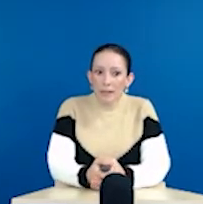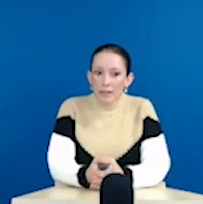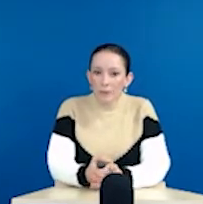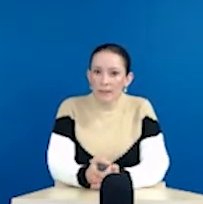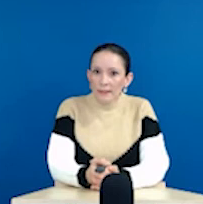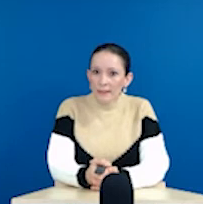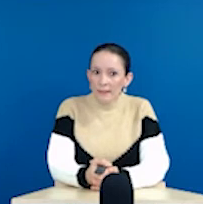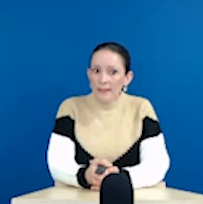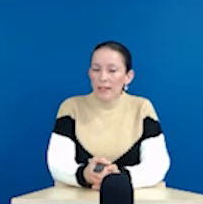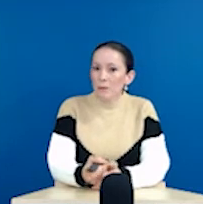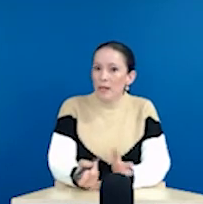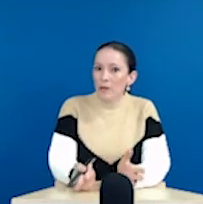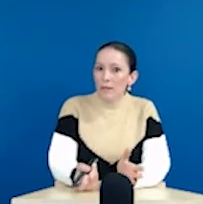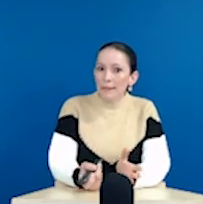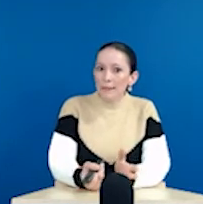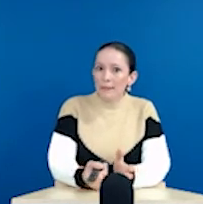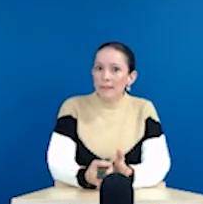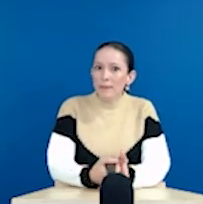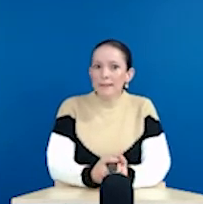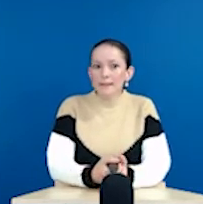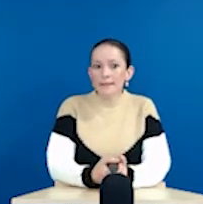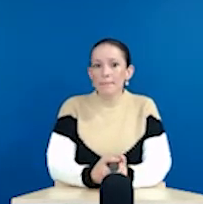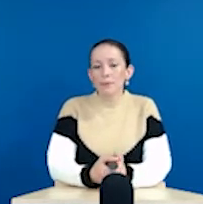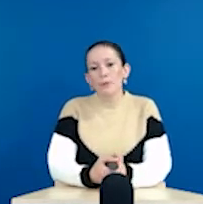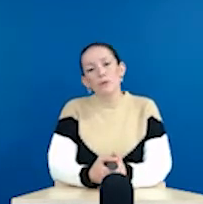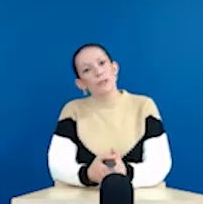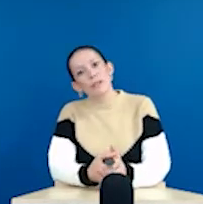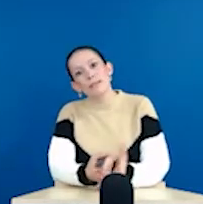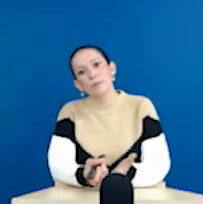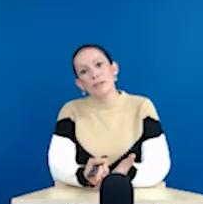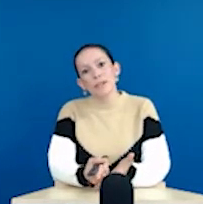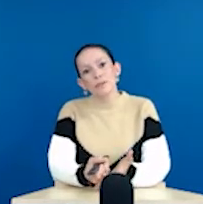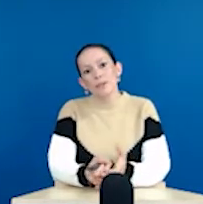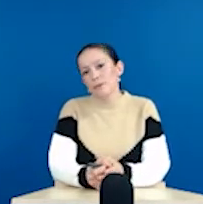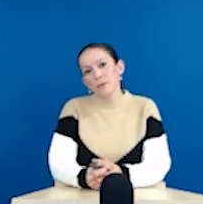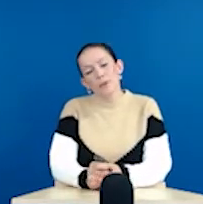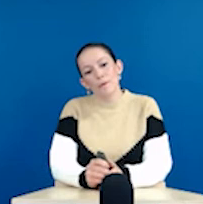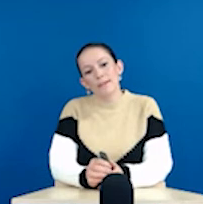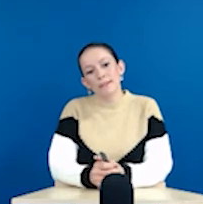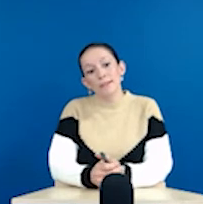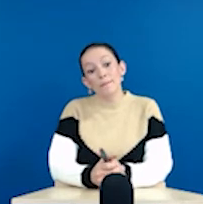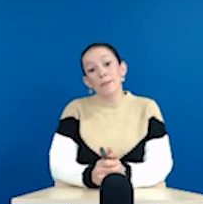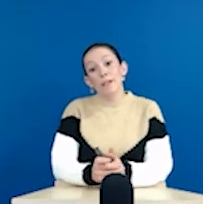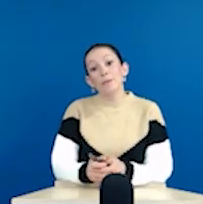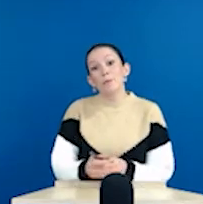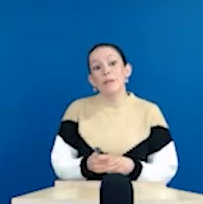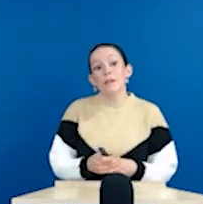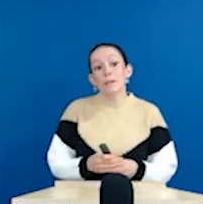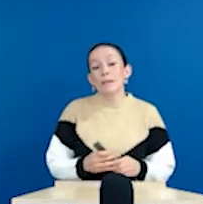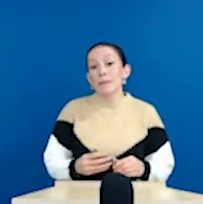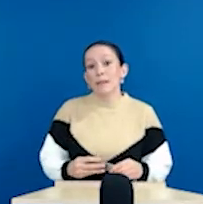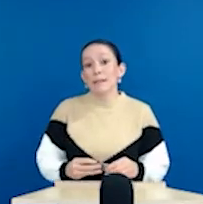una palabra que tú dices, tiene cuidador el paciente, y a veces de pronto nos tranquilizamos en eso y eso no debe de ser así.